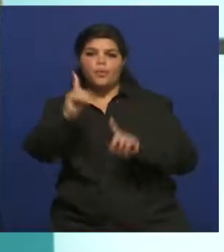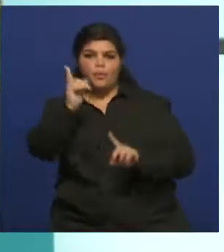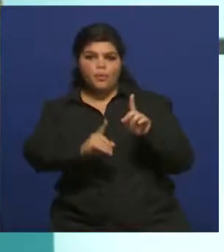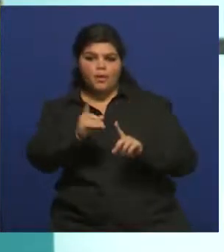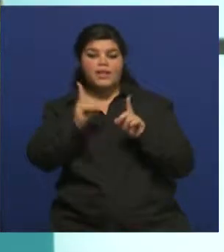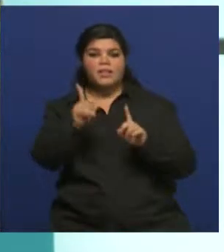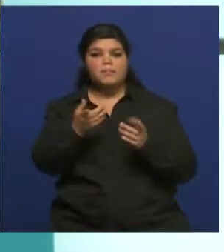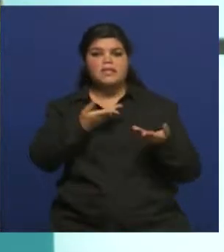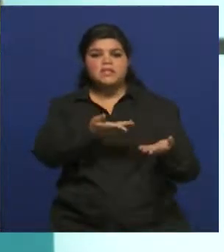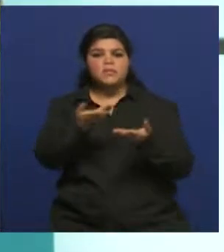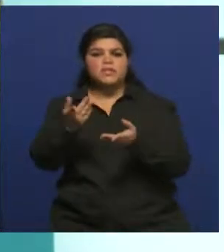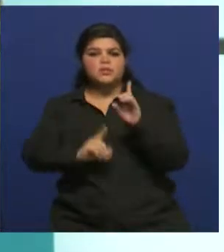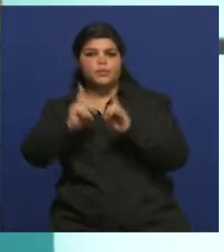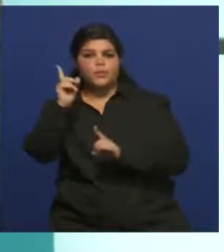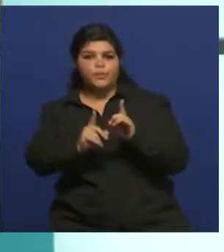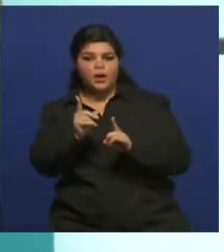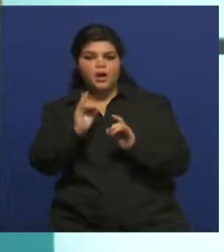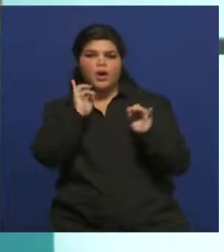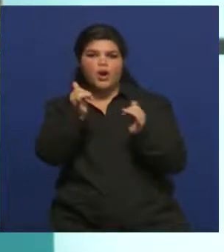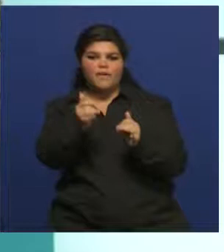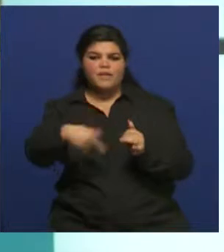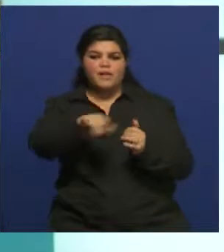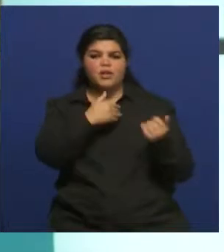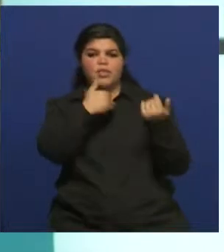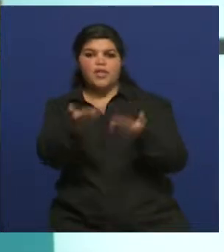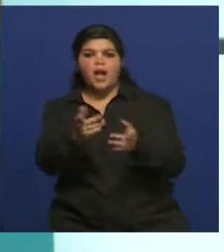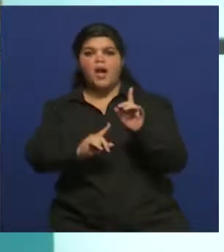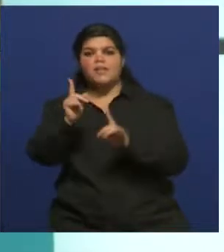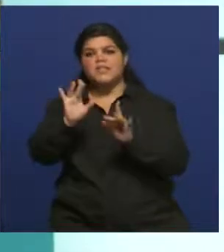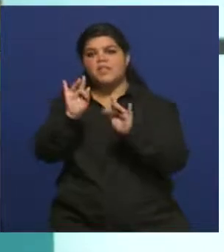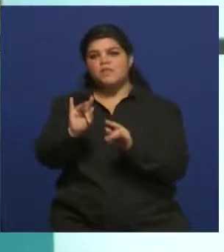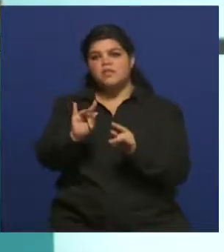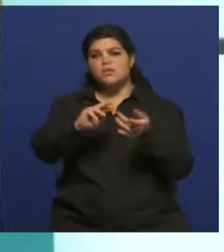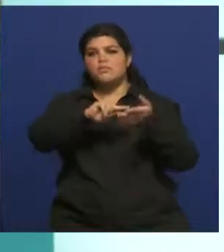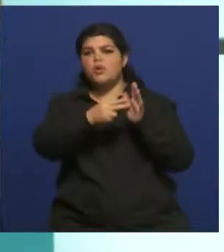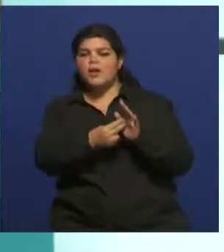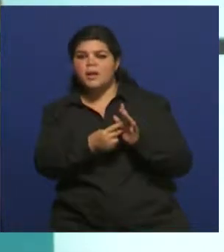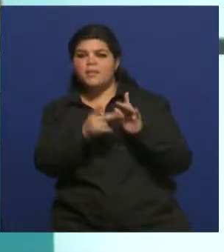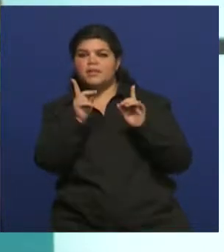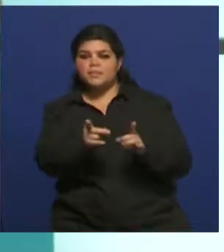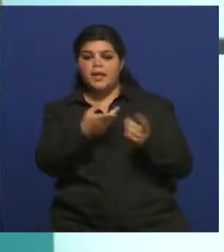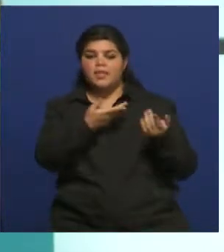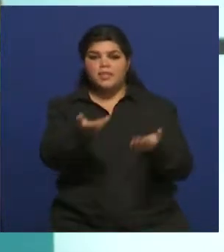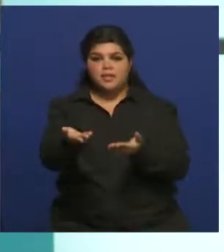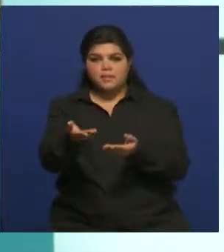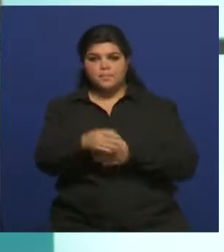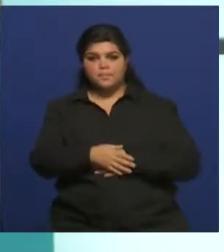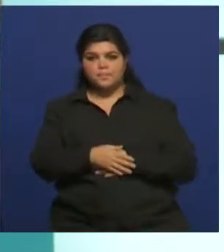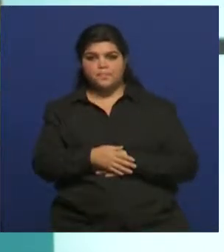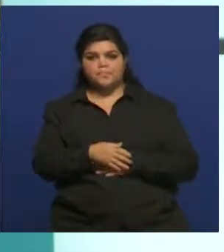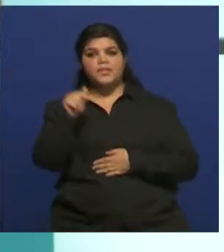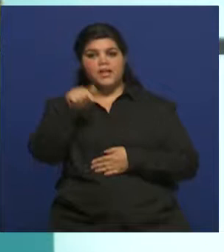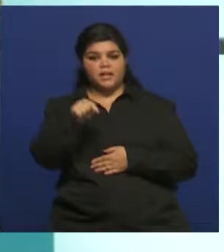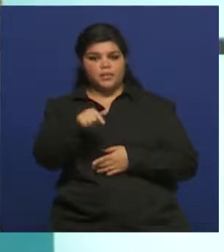brinda a los chicos que por ahí tienen, como decíamos, alguna dificultad o algún problema, y que en esta institución pueden